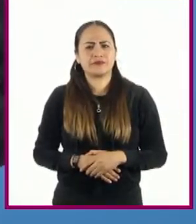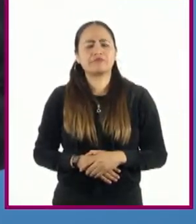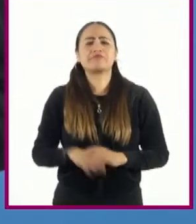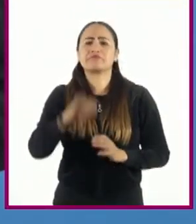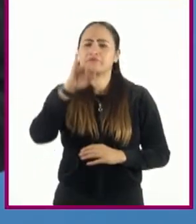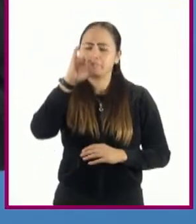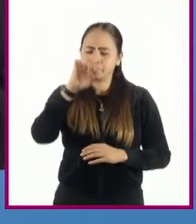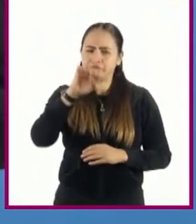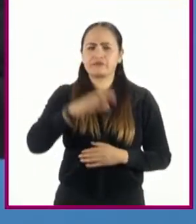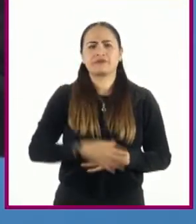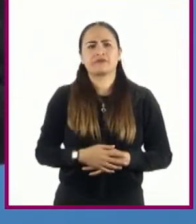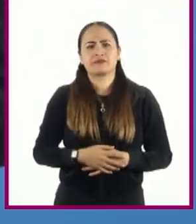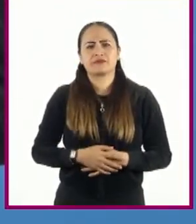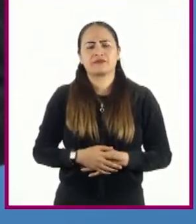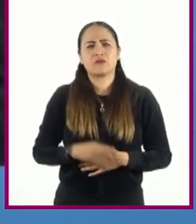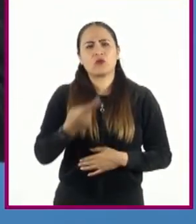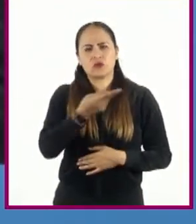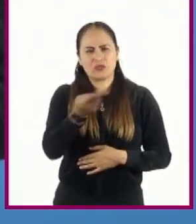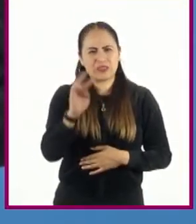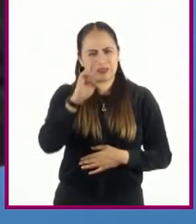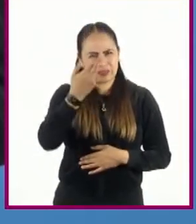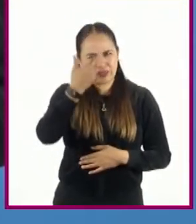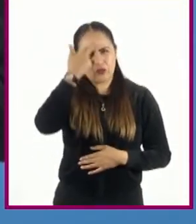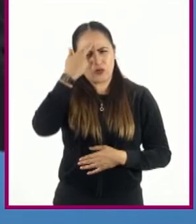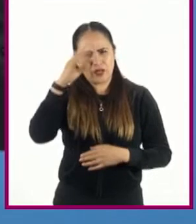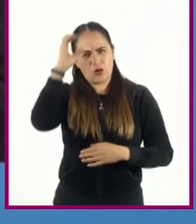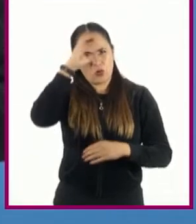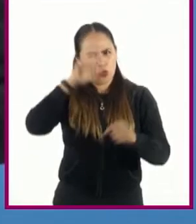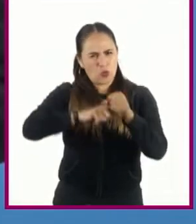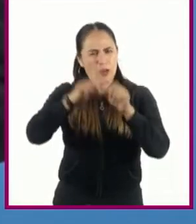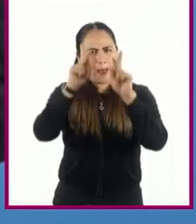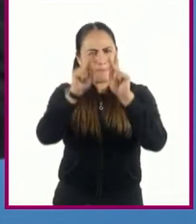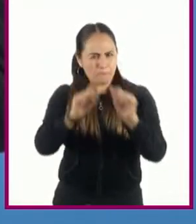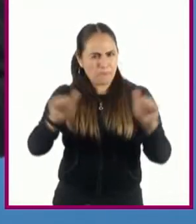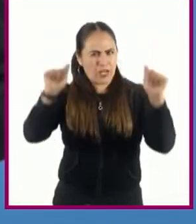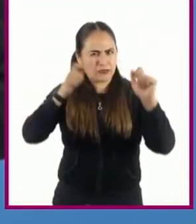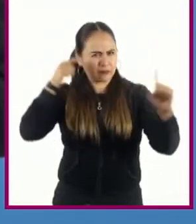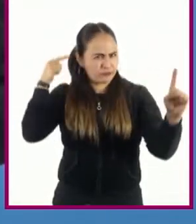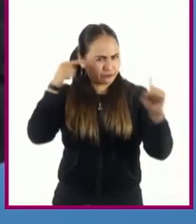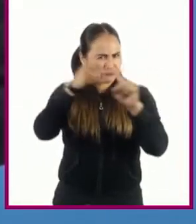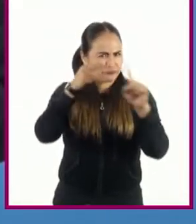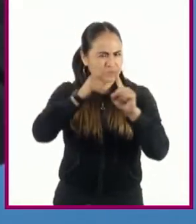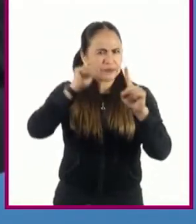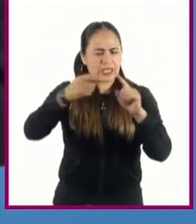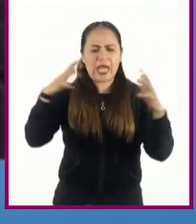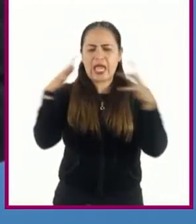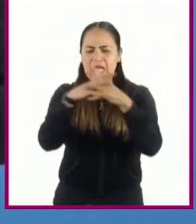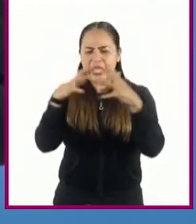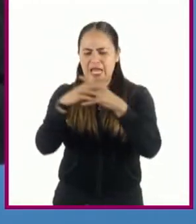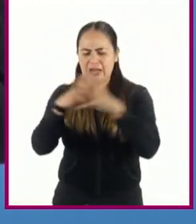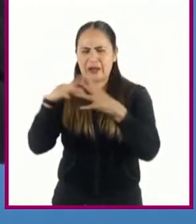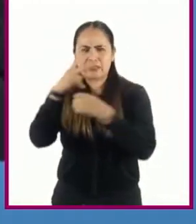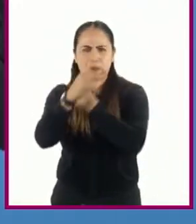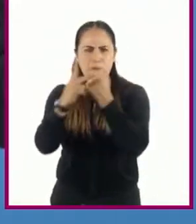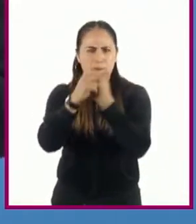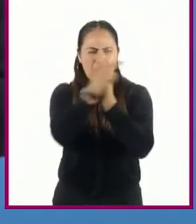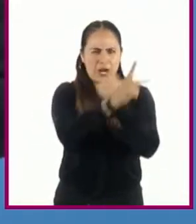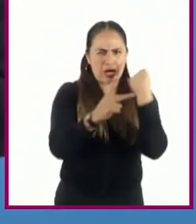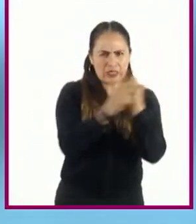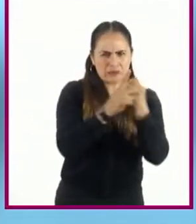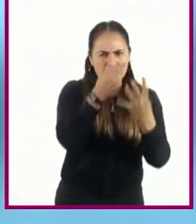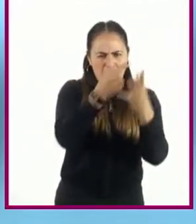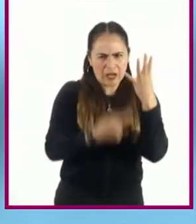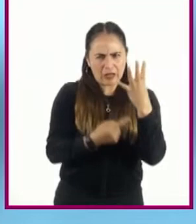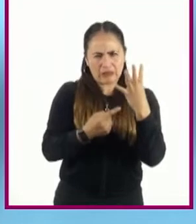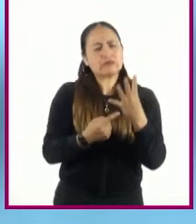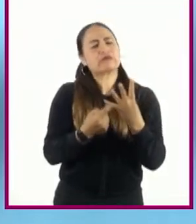Así es. Como podemos recordar, la cultura de paz tiene el objetivo de evitar las guerras entre naciones. Así lo establece